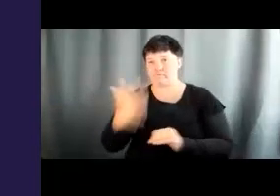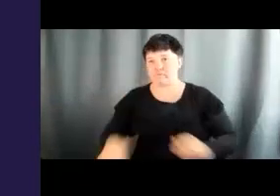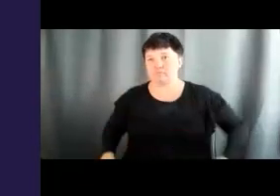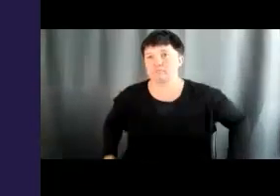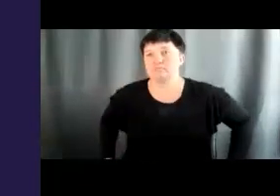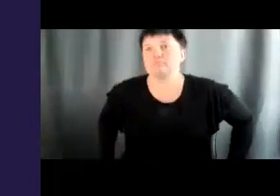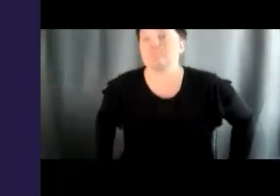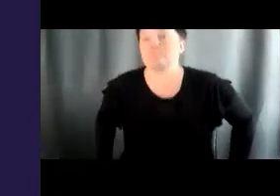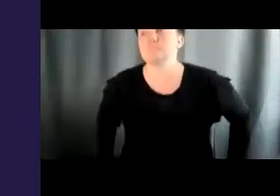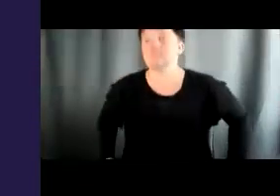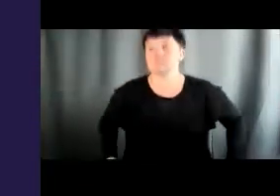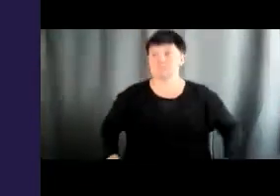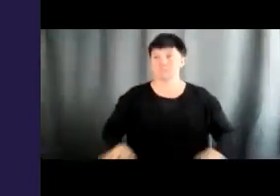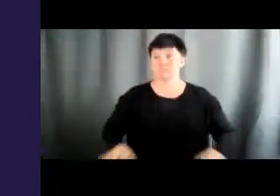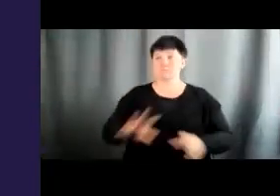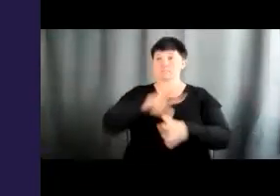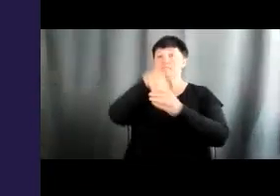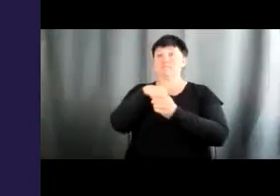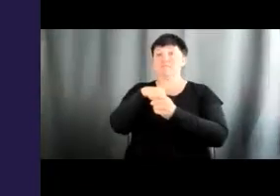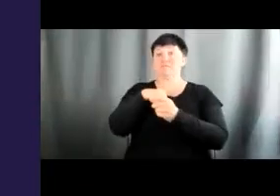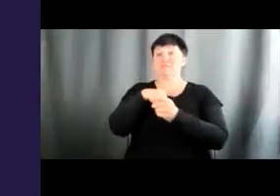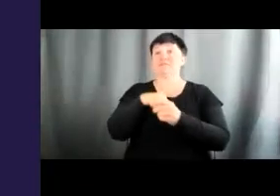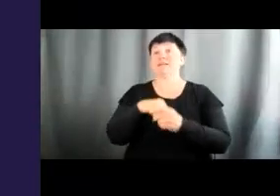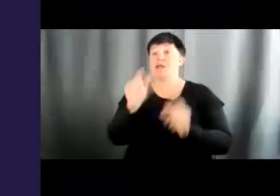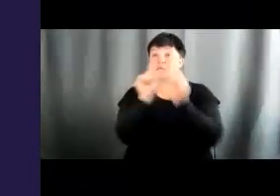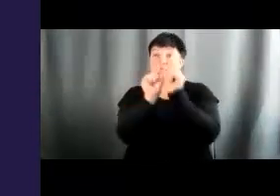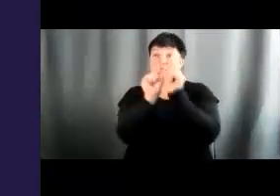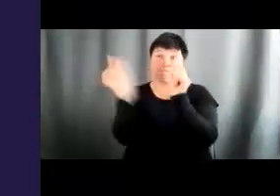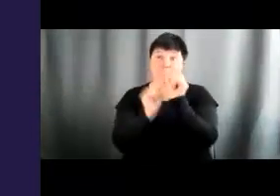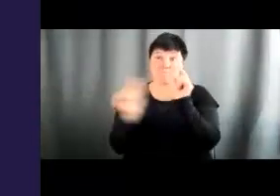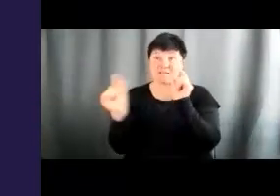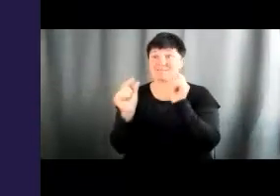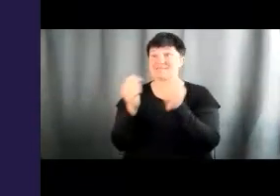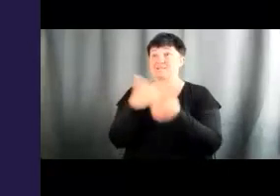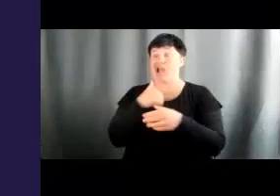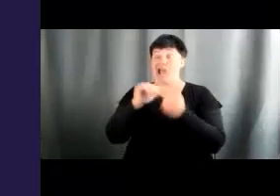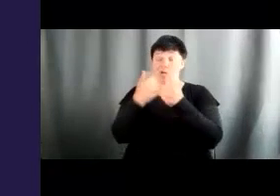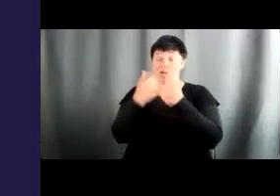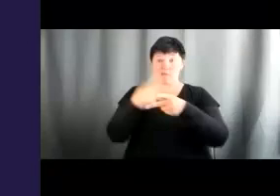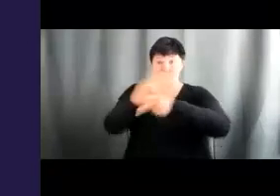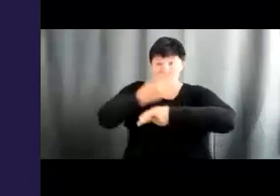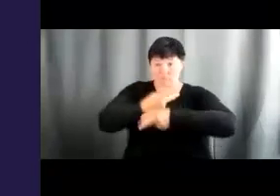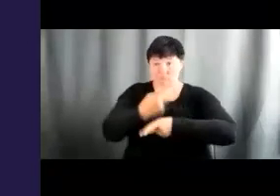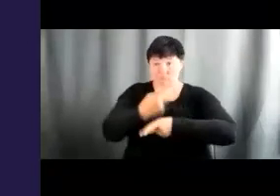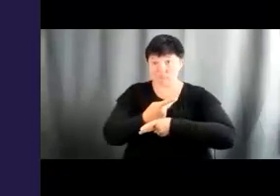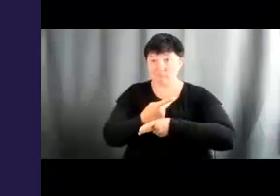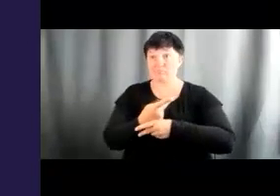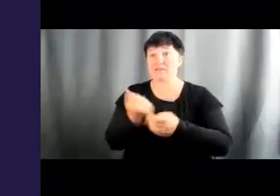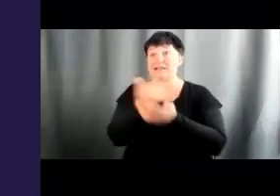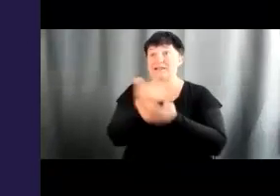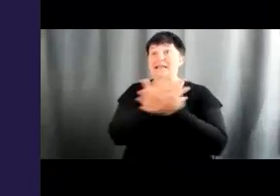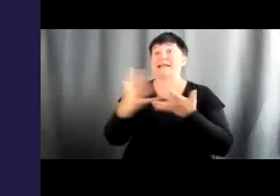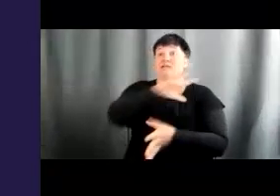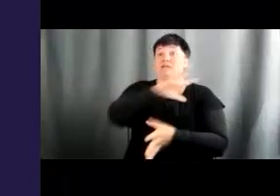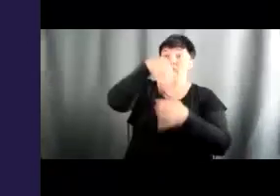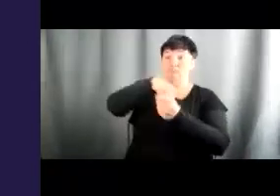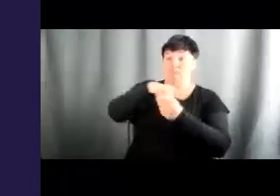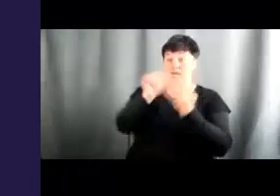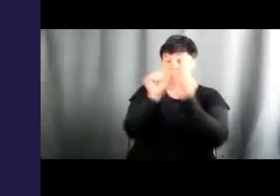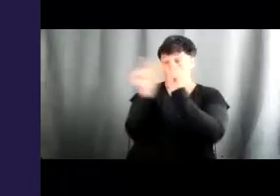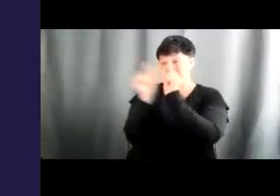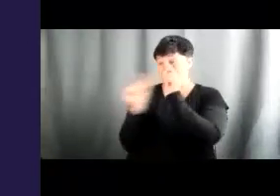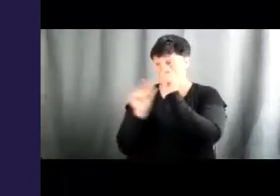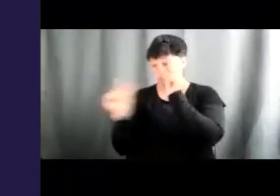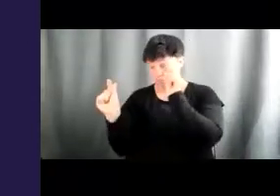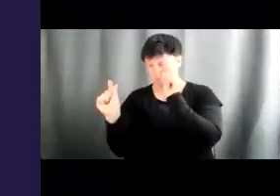Dentro del píxel BIIRS, la manera en que agregamos era cualquier cosa que estuviera más grande del píxel